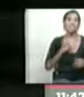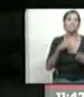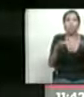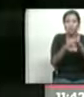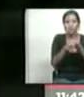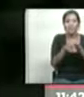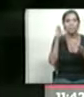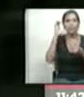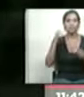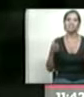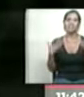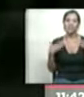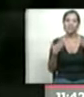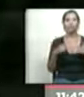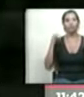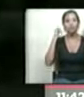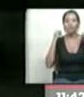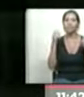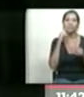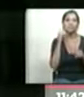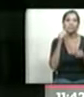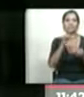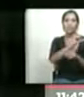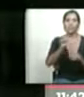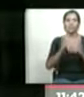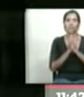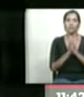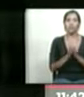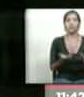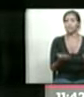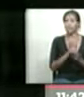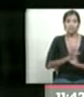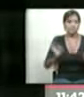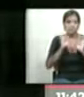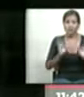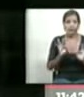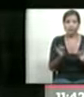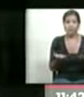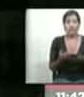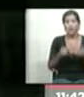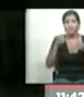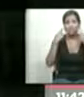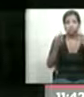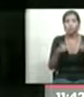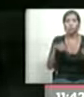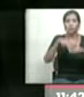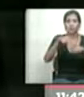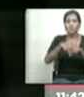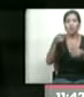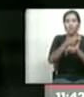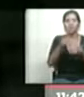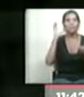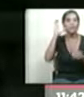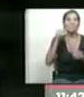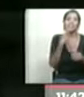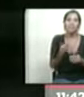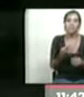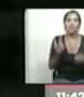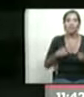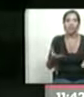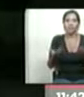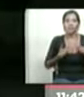país, celebraban sus fiestas tradicionales de Semana Santa. Todavía nadie se ha atribuido el atentado, pero el gobierno de ese país, que dijo que había